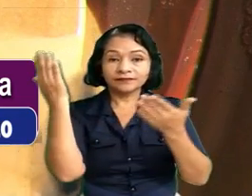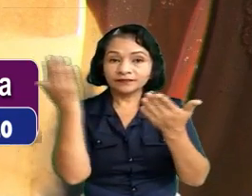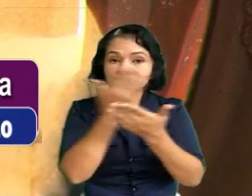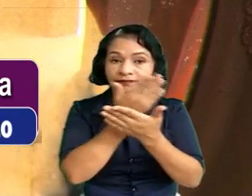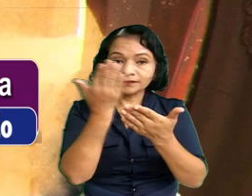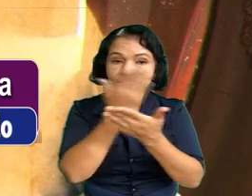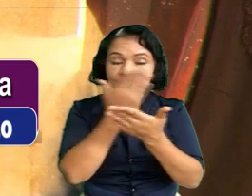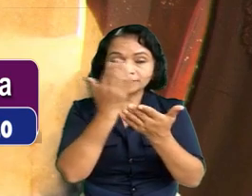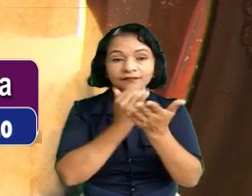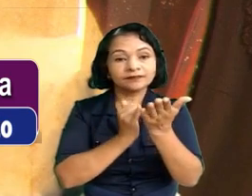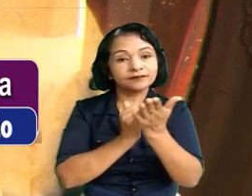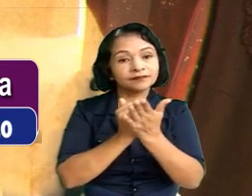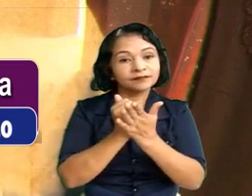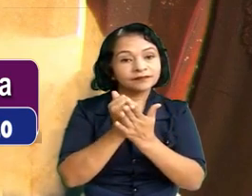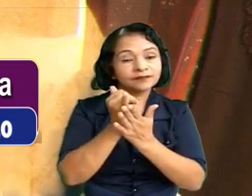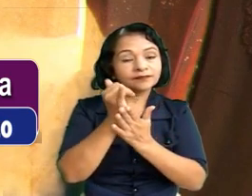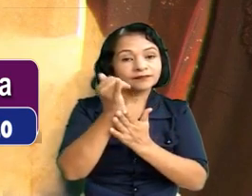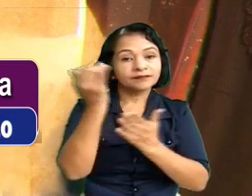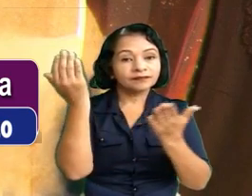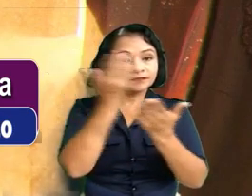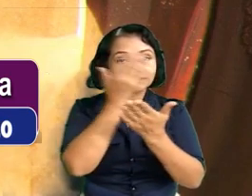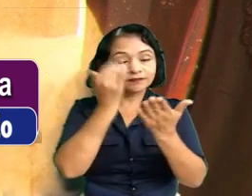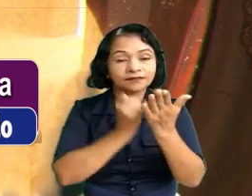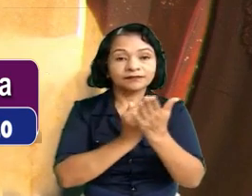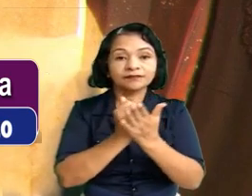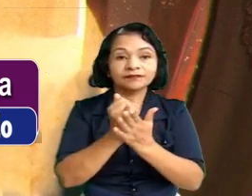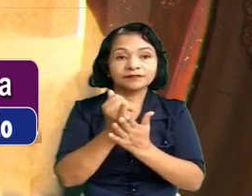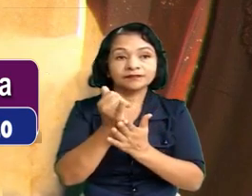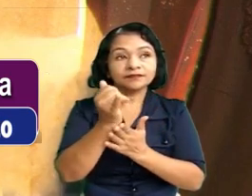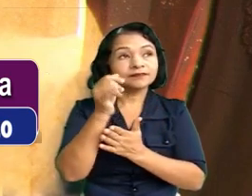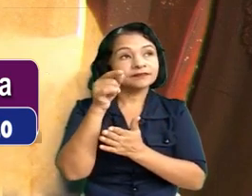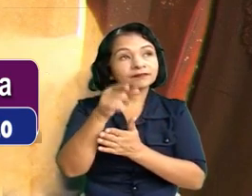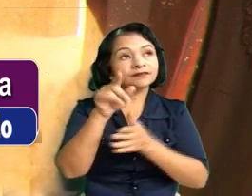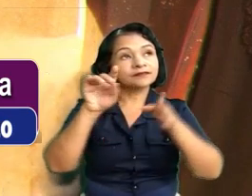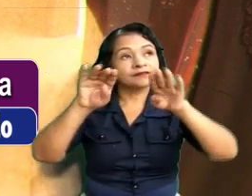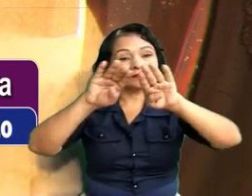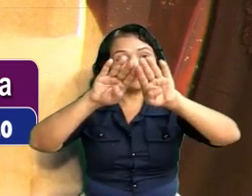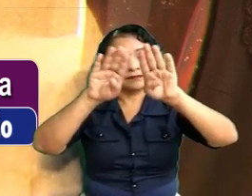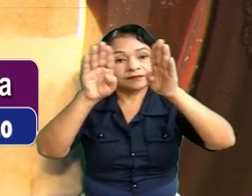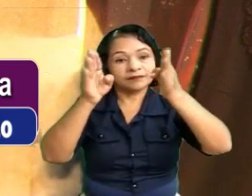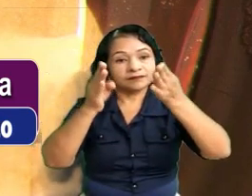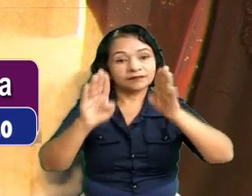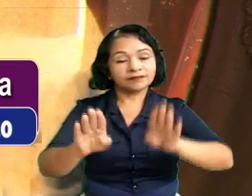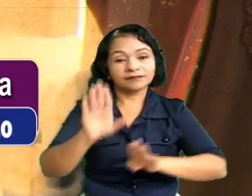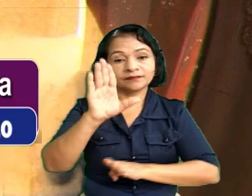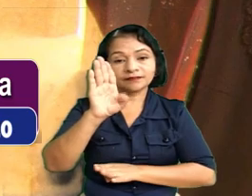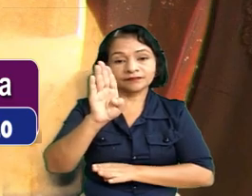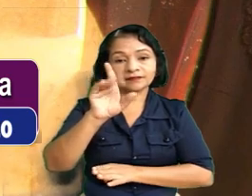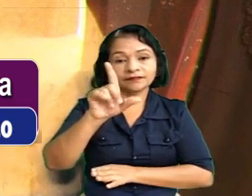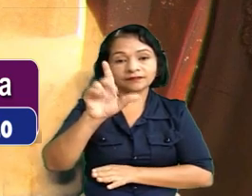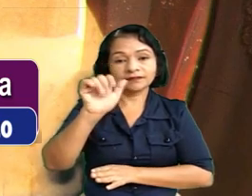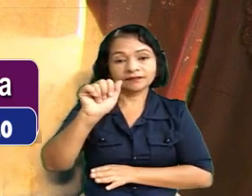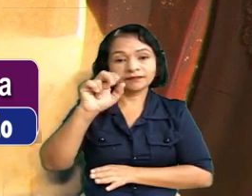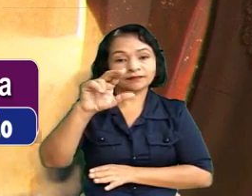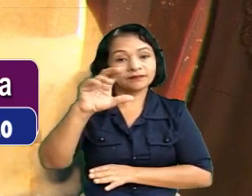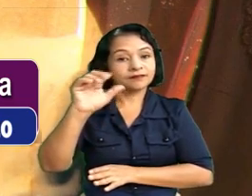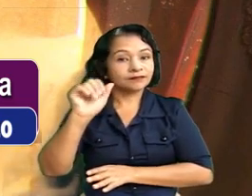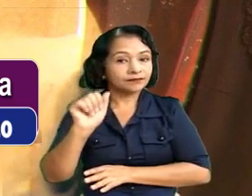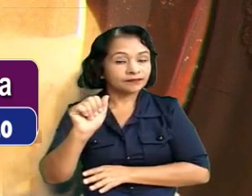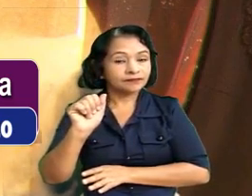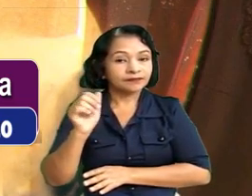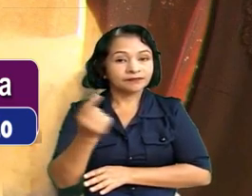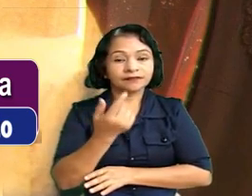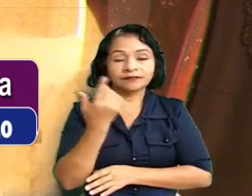e investigar, porque hay que seguir investigando sobre ella, conocer más de su gesta heroica, porque no solo es